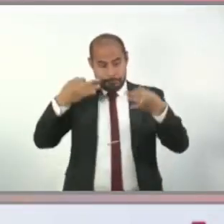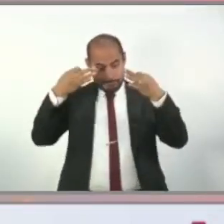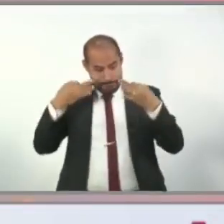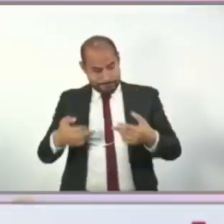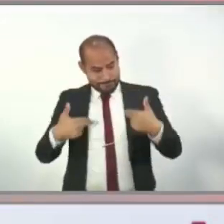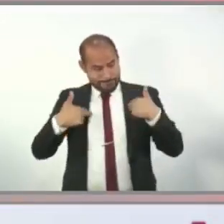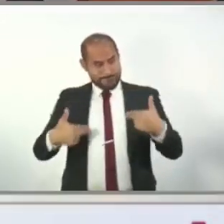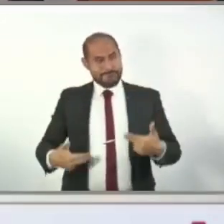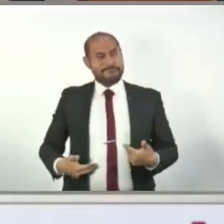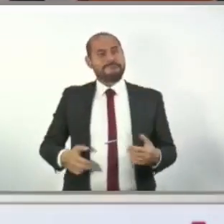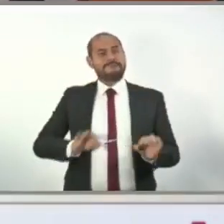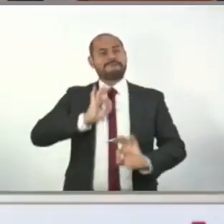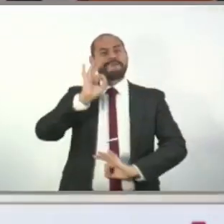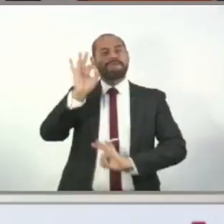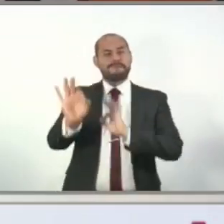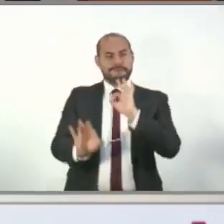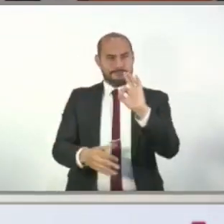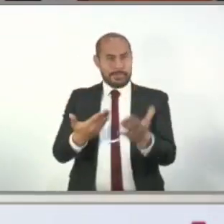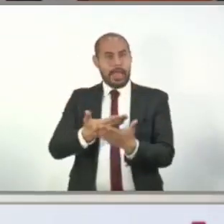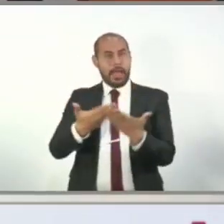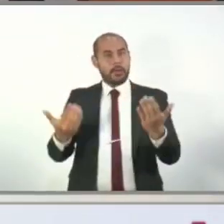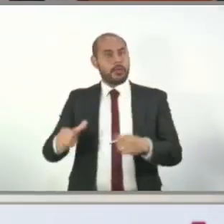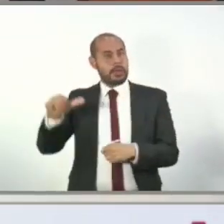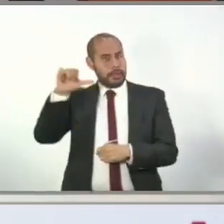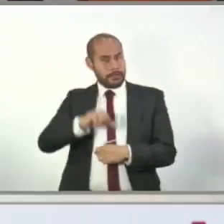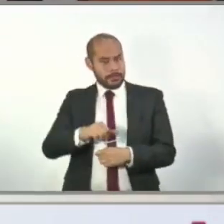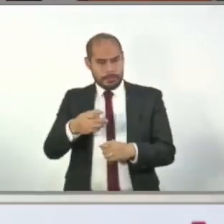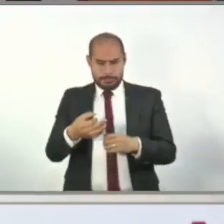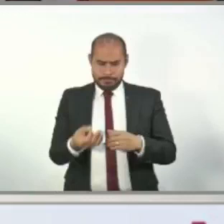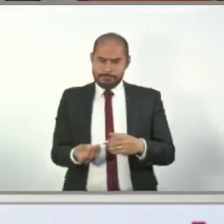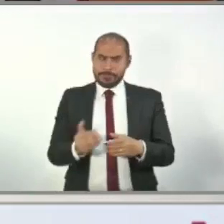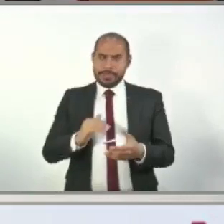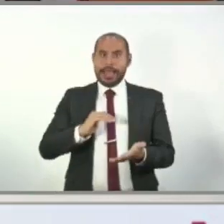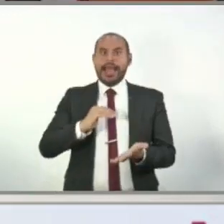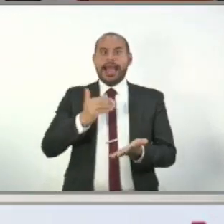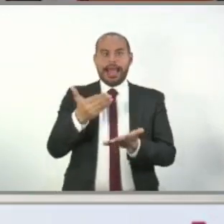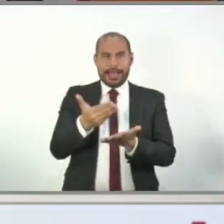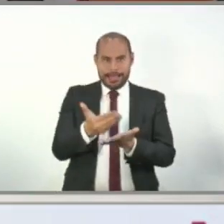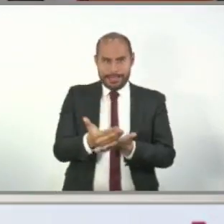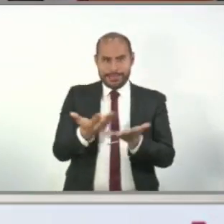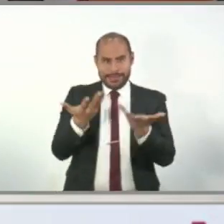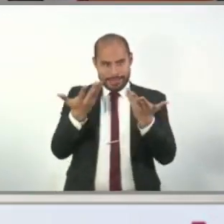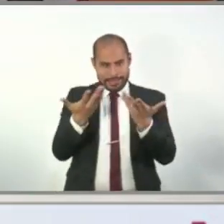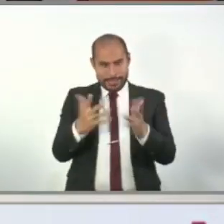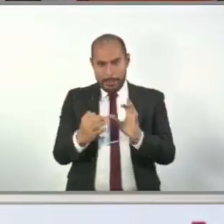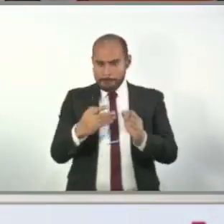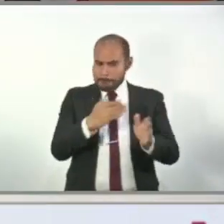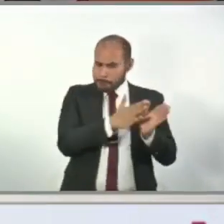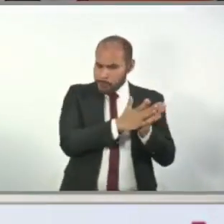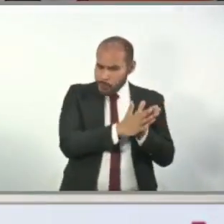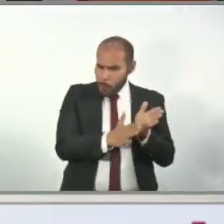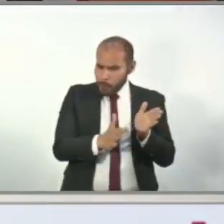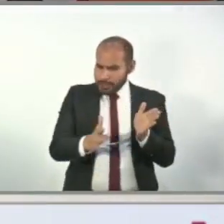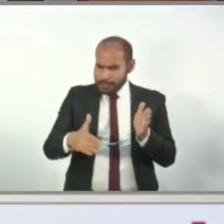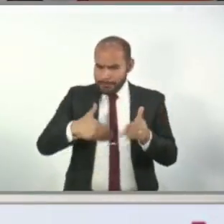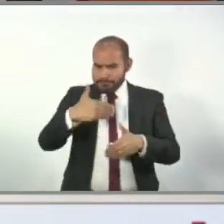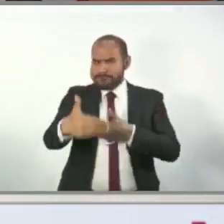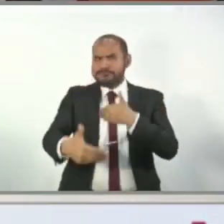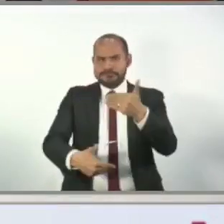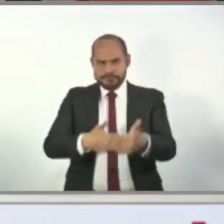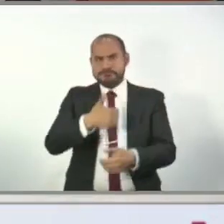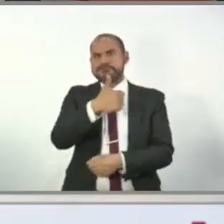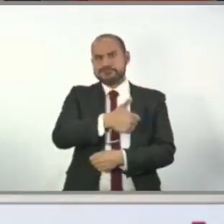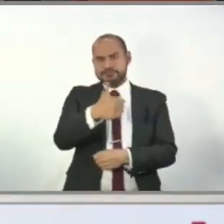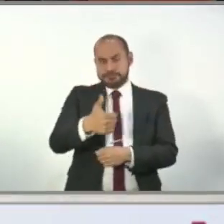humanas. Hoy celebramos la conclusión de un proceso desafiante que cada una y cada uno de